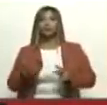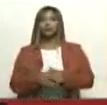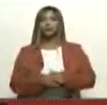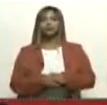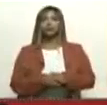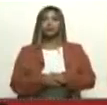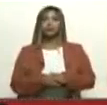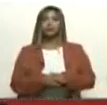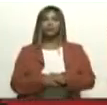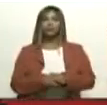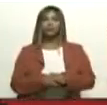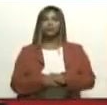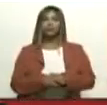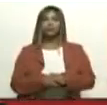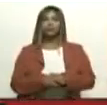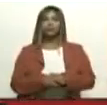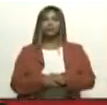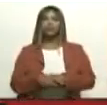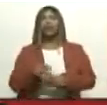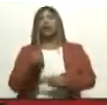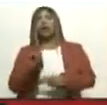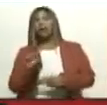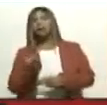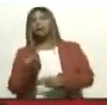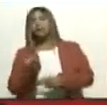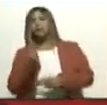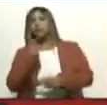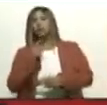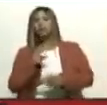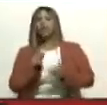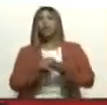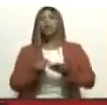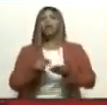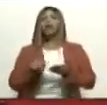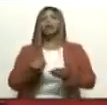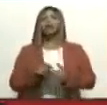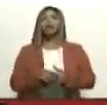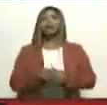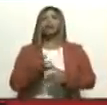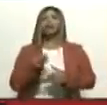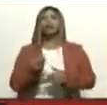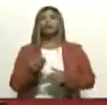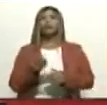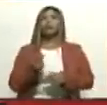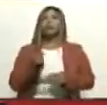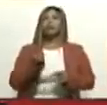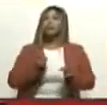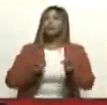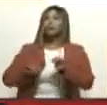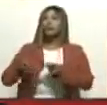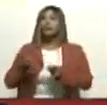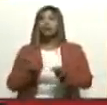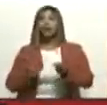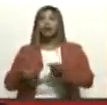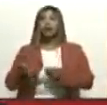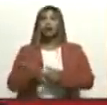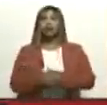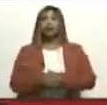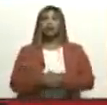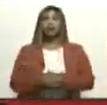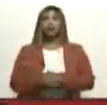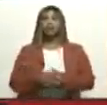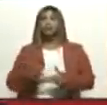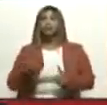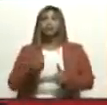descolonizadora, ha aumentado? Mira, hay hallazgos. Tenemos, porque los escritores son así, muchas veces uno tiene que buscarlo,